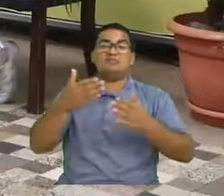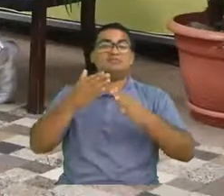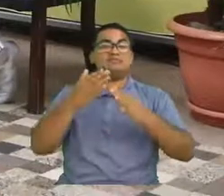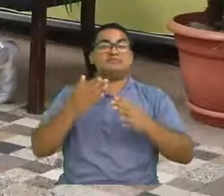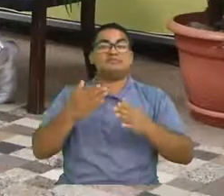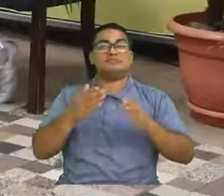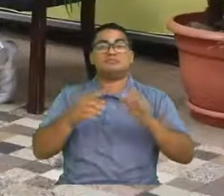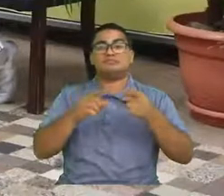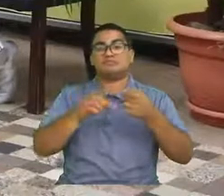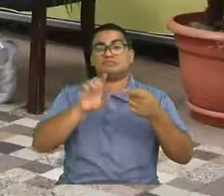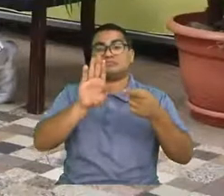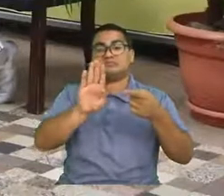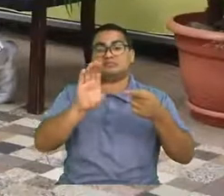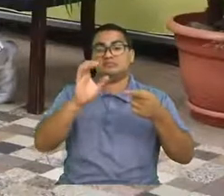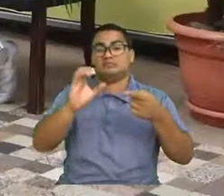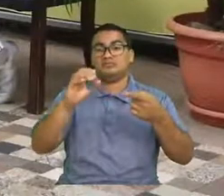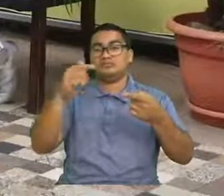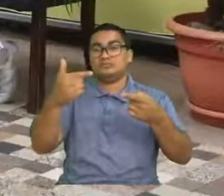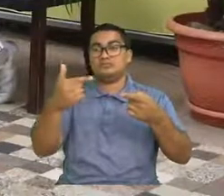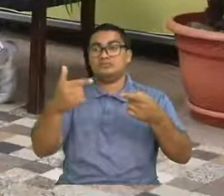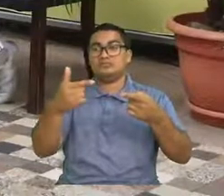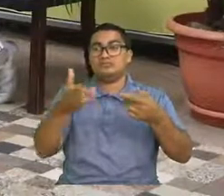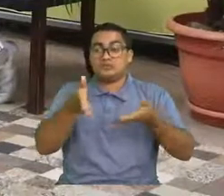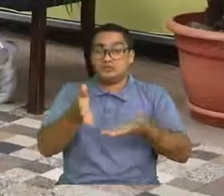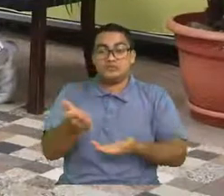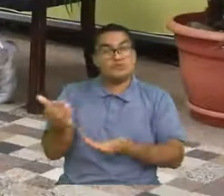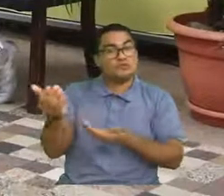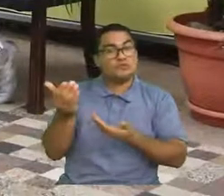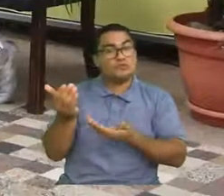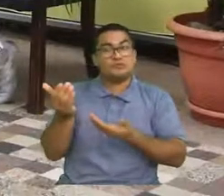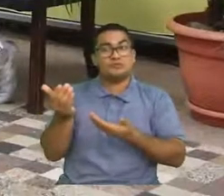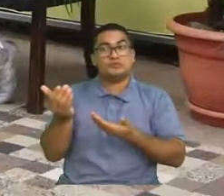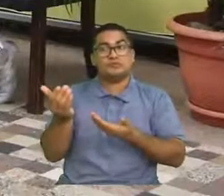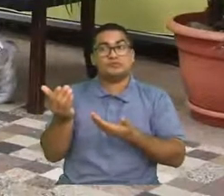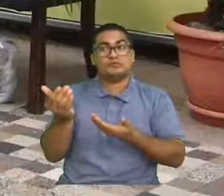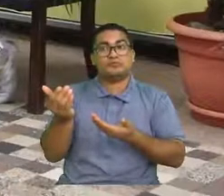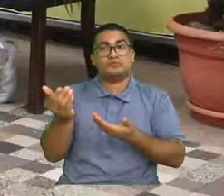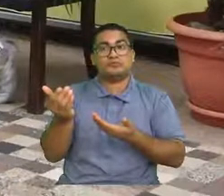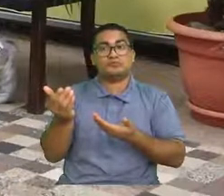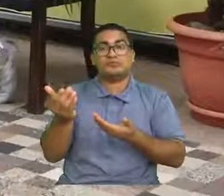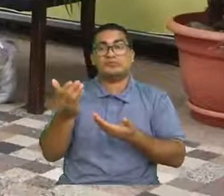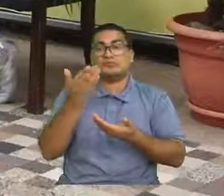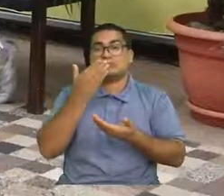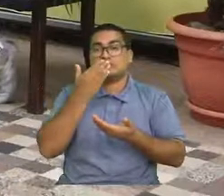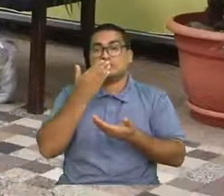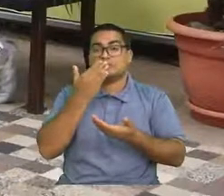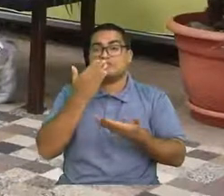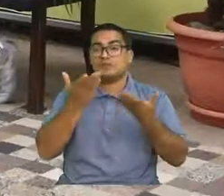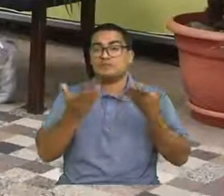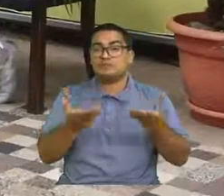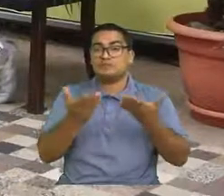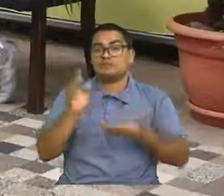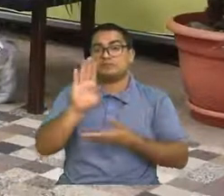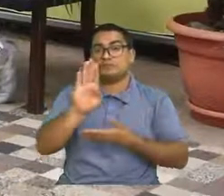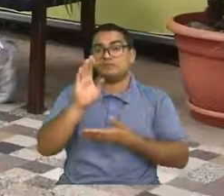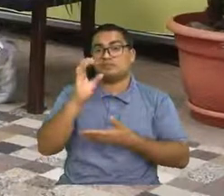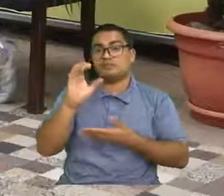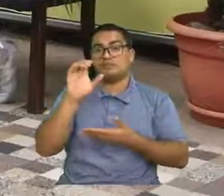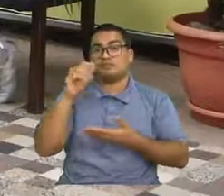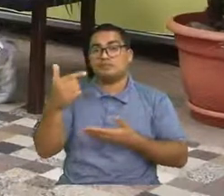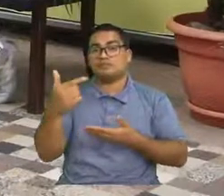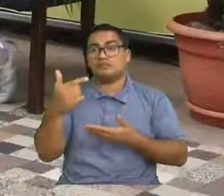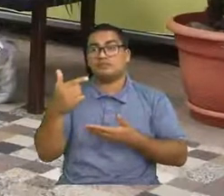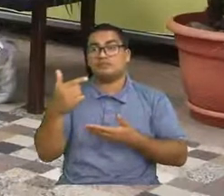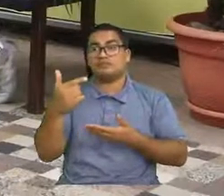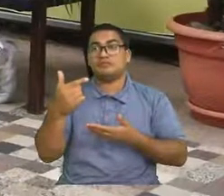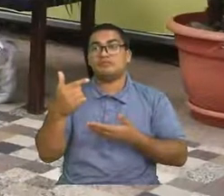está la BCG, que se aplica al nacimiento del niño. Cuando el niño nace con un buen peso, se le aplica lo que es la BCG. Esta